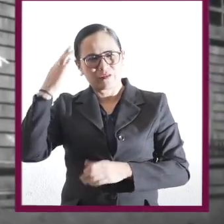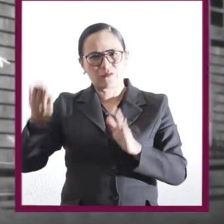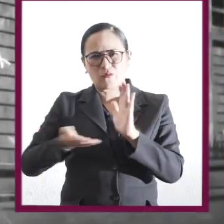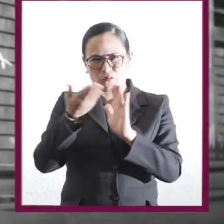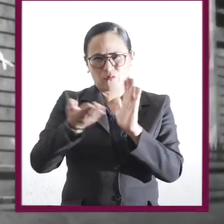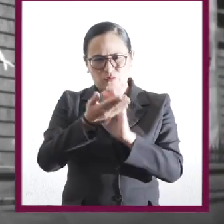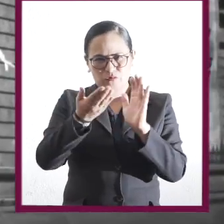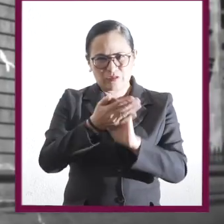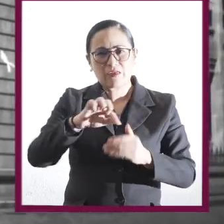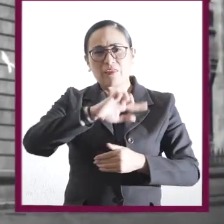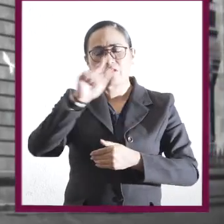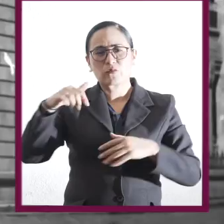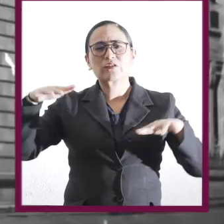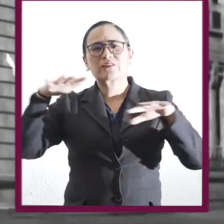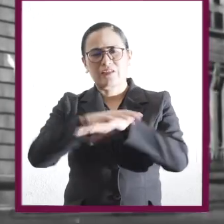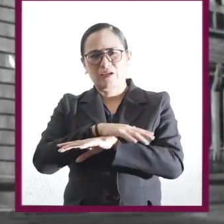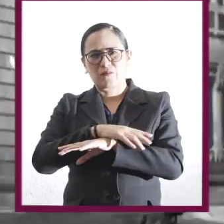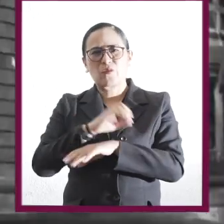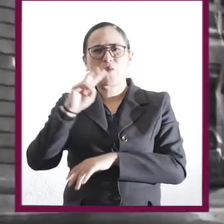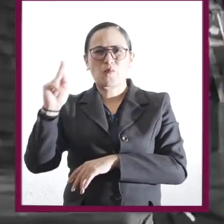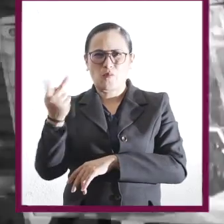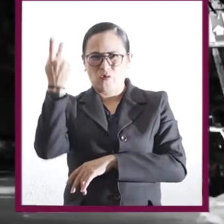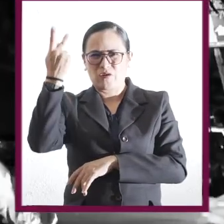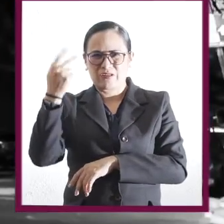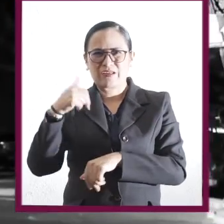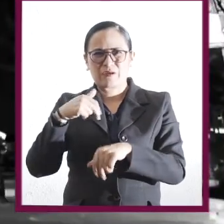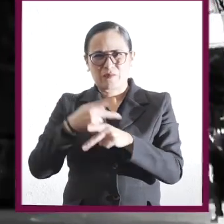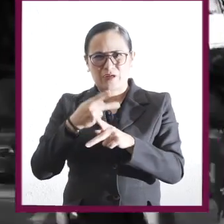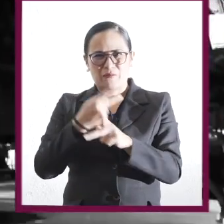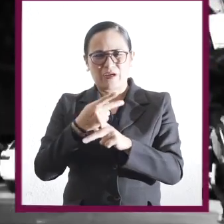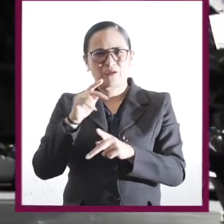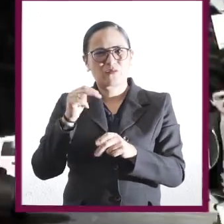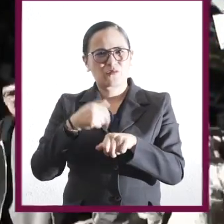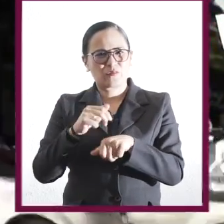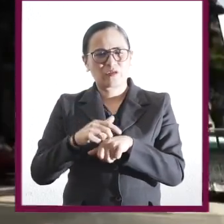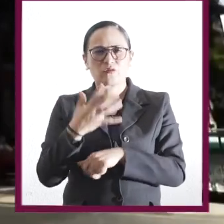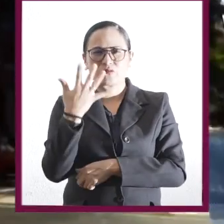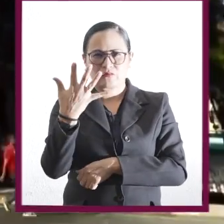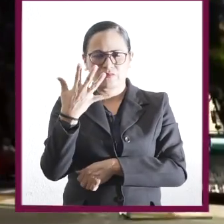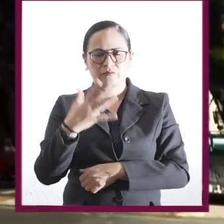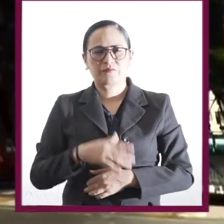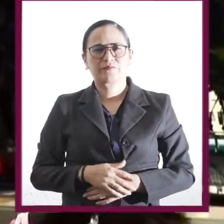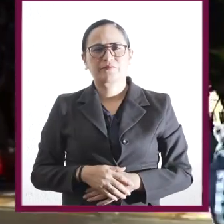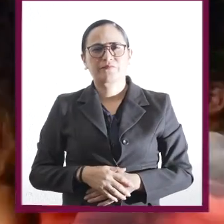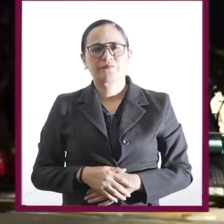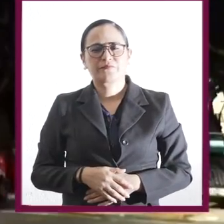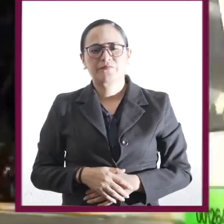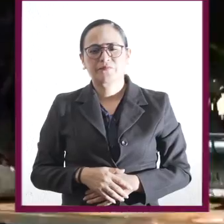Porfiriato, que más tarde dio lugar a la vocacional número 5 del Politécnico.